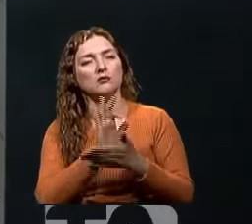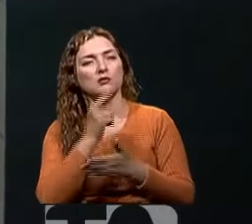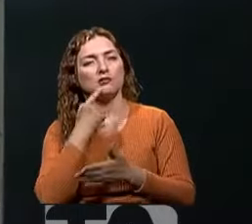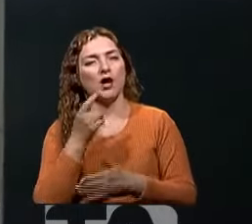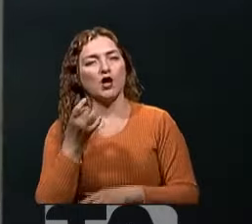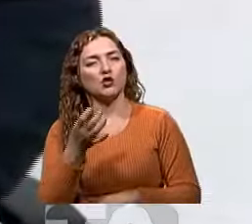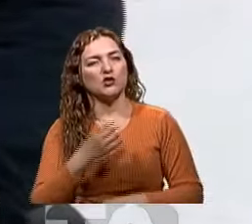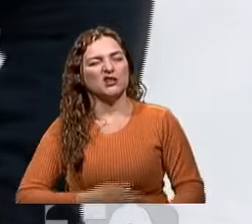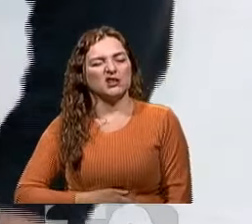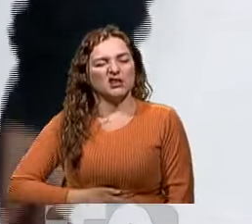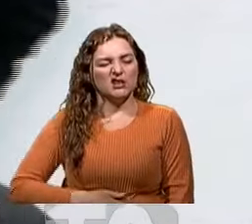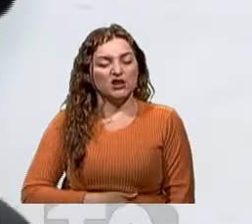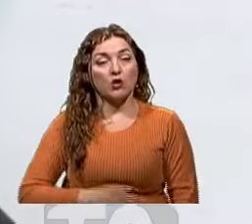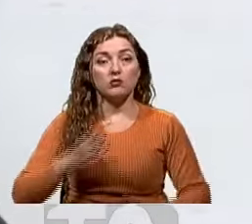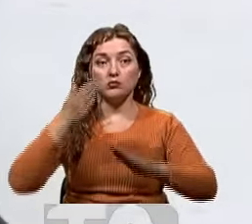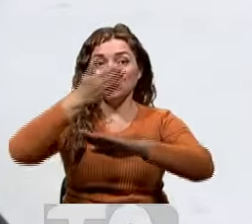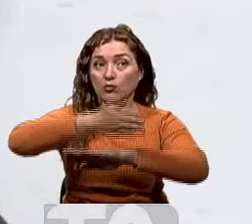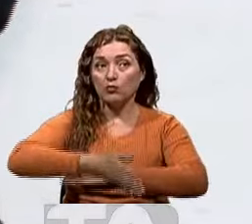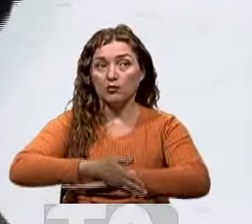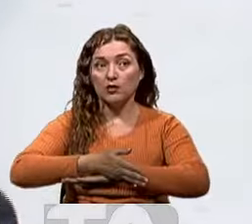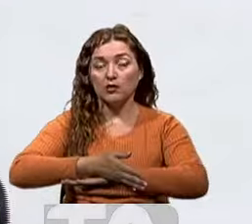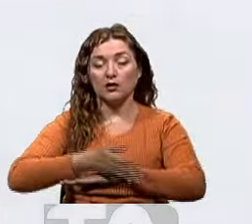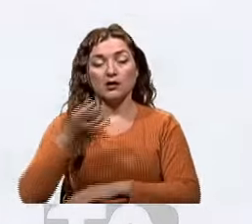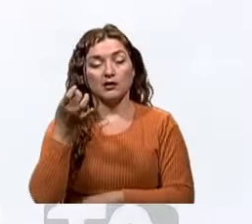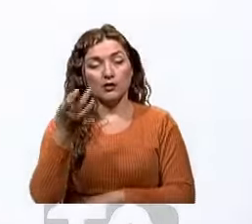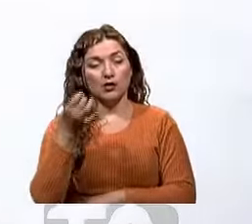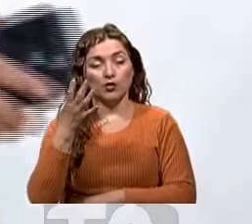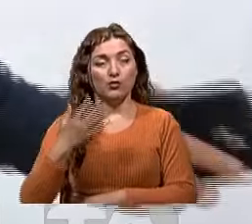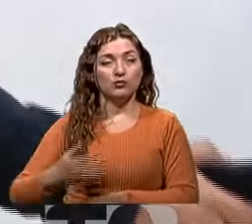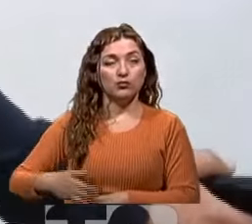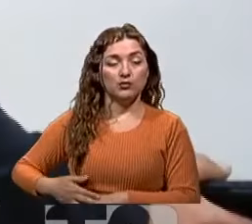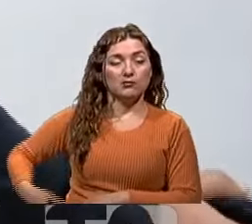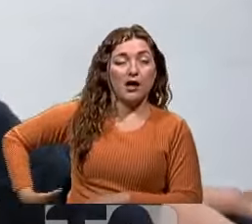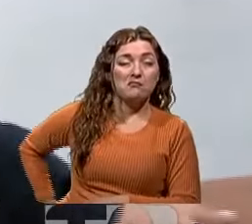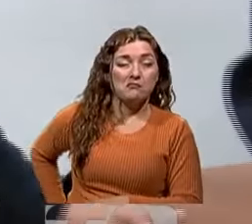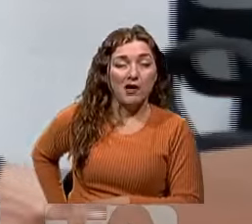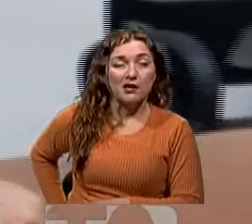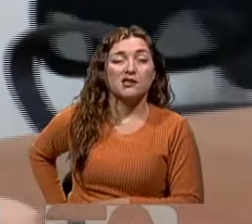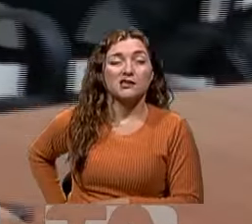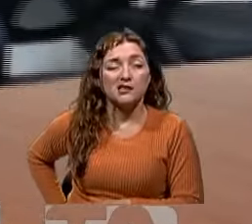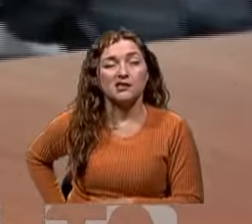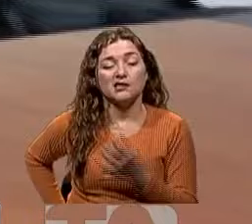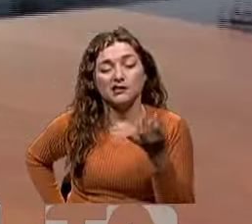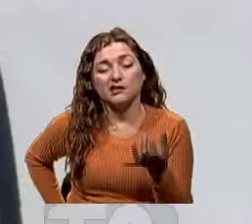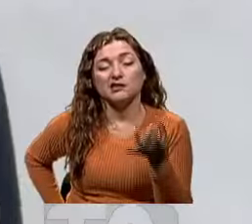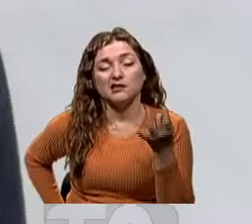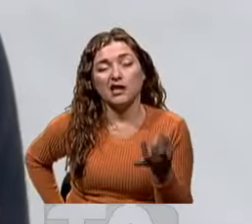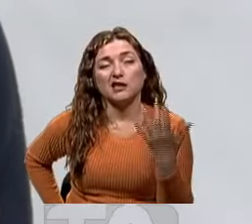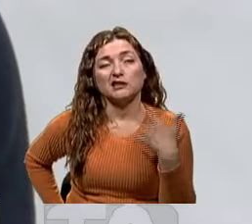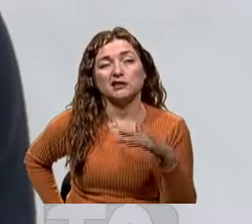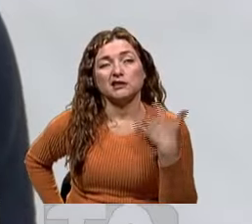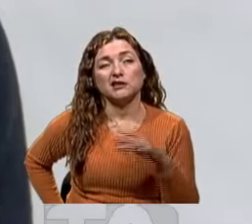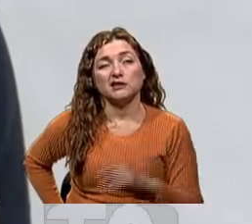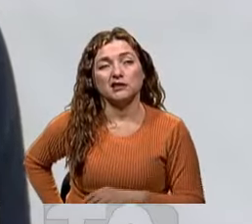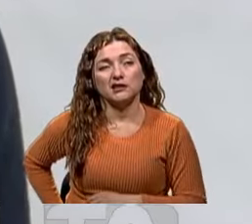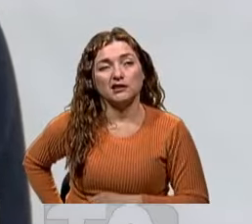dolor estomacal. Sin embargo, cuando este le ocasionó dolor también en la parte baja de la espalda, supo que se trataba de algo más. Sientes que